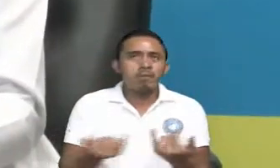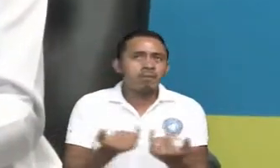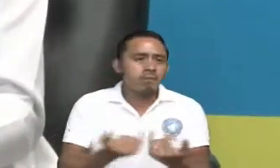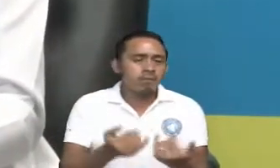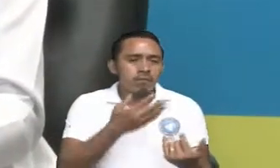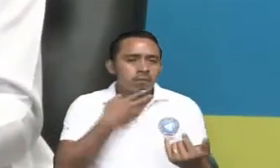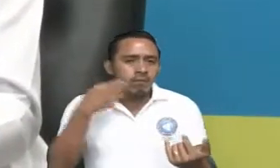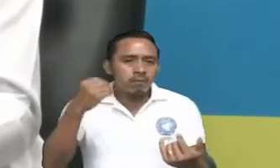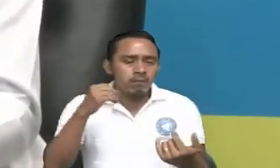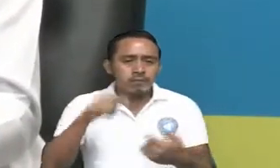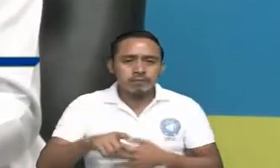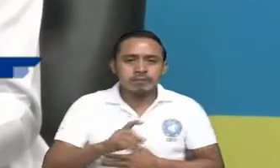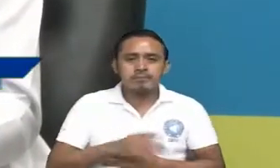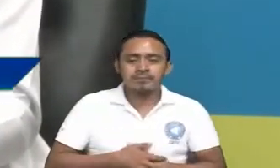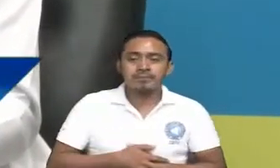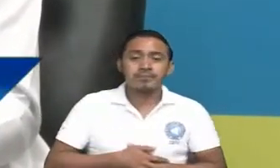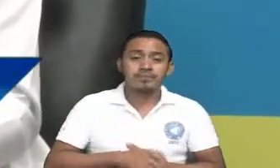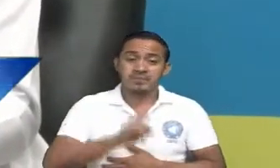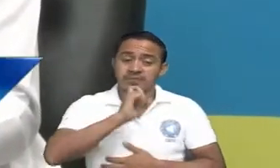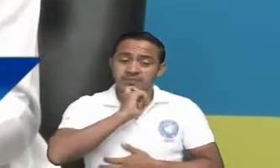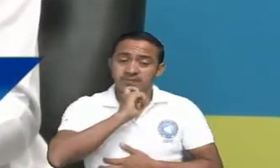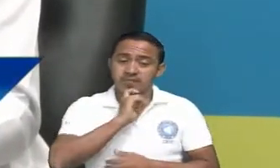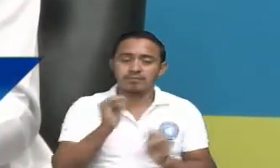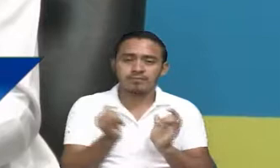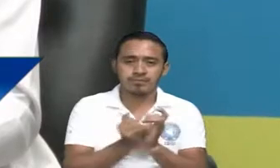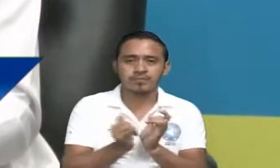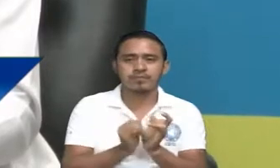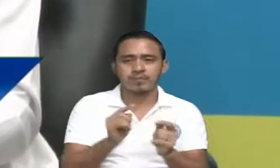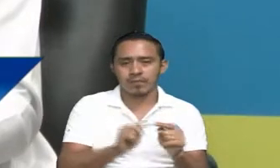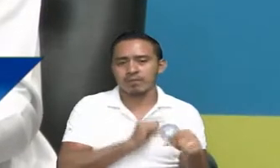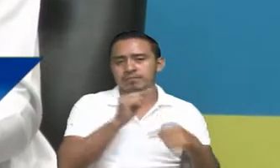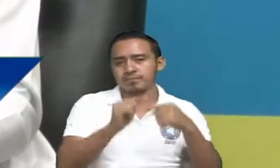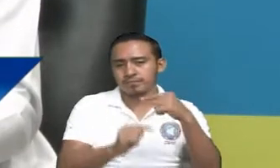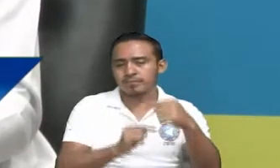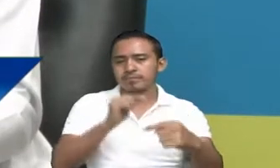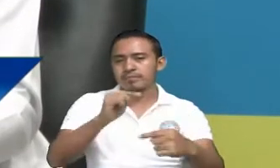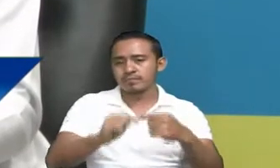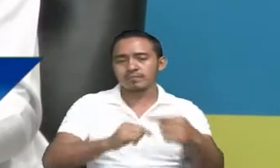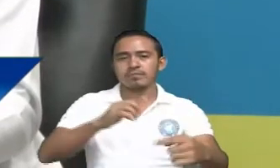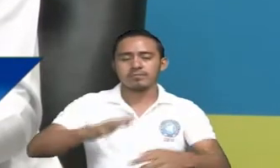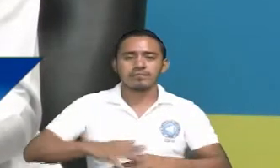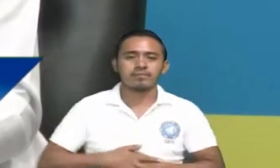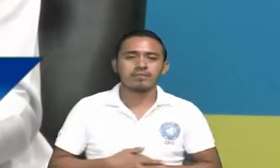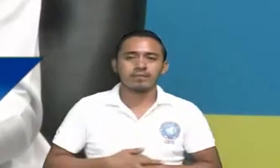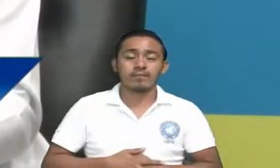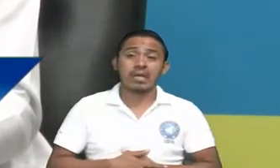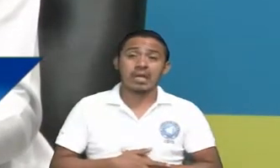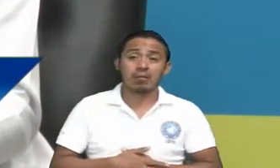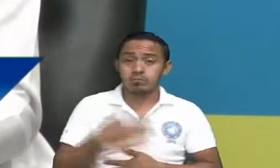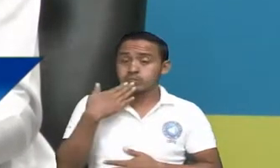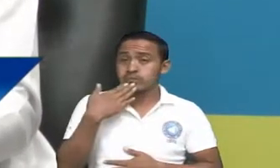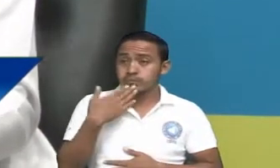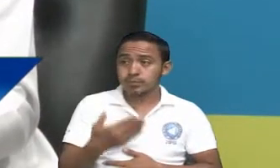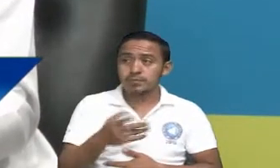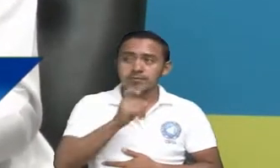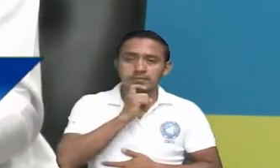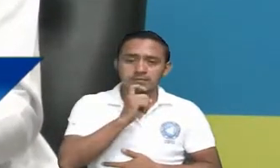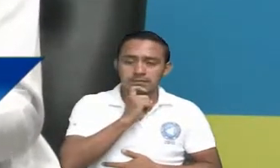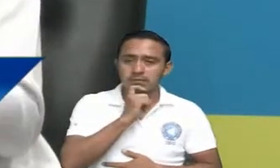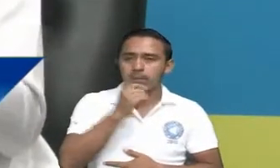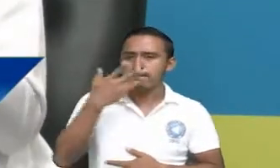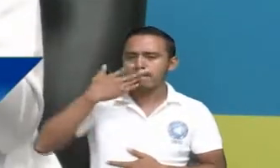este tipo de actitudes se vienen repitiendo, se vienen prolongando. No es sano decir de que el celo es malo.